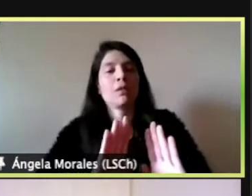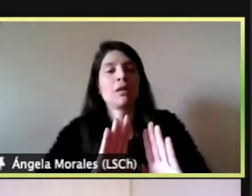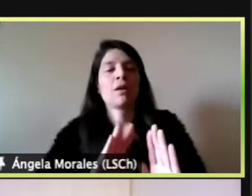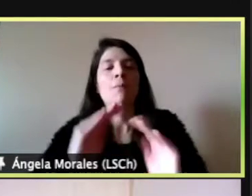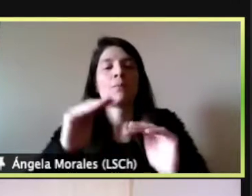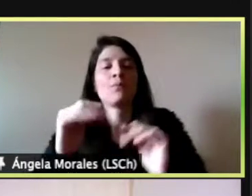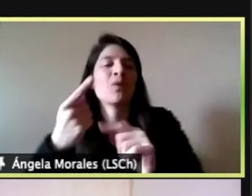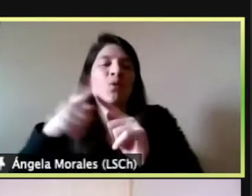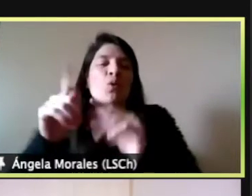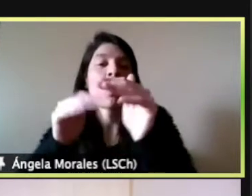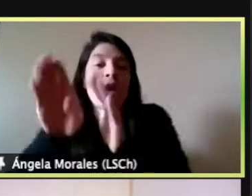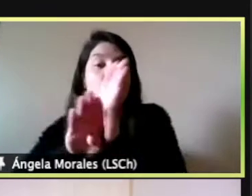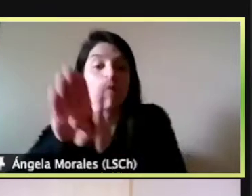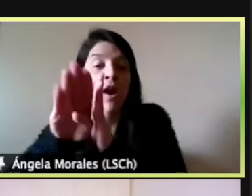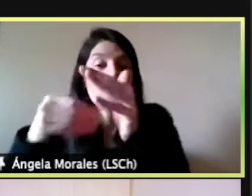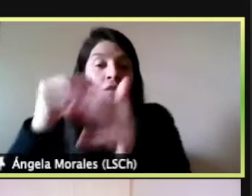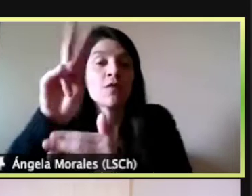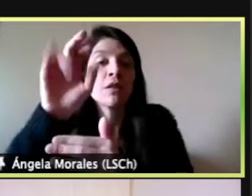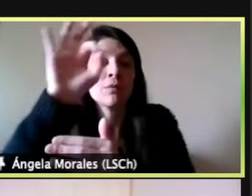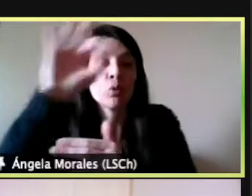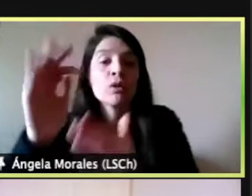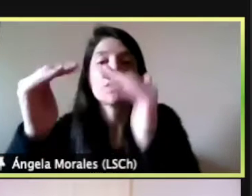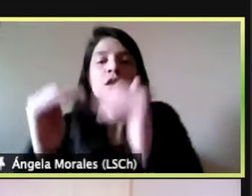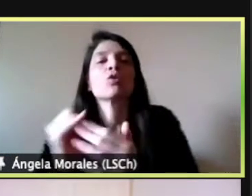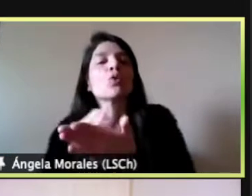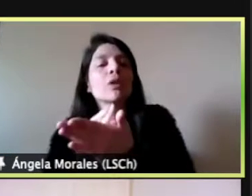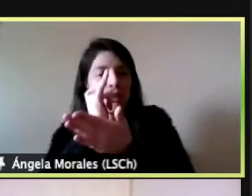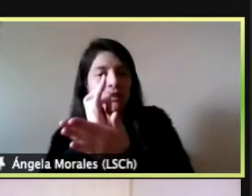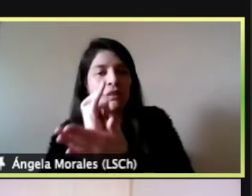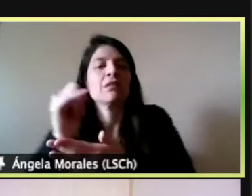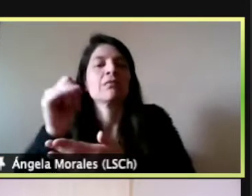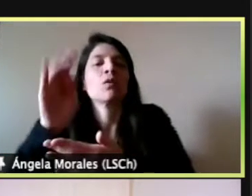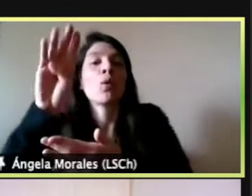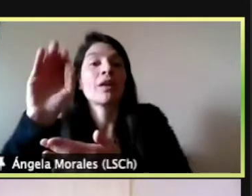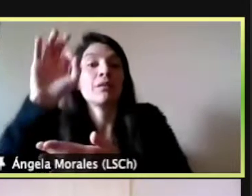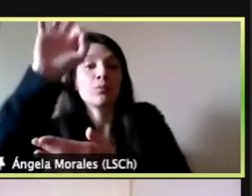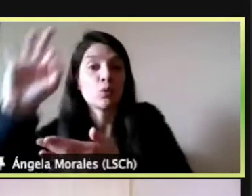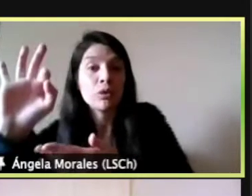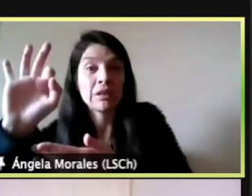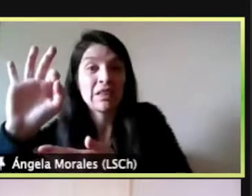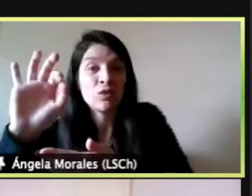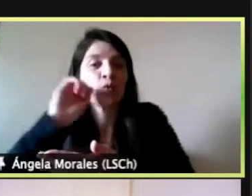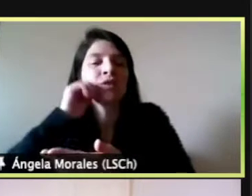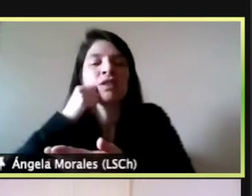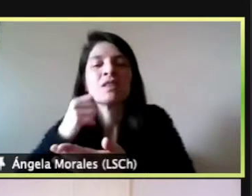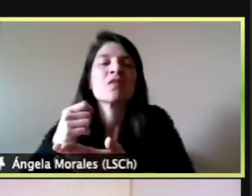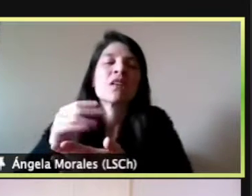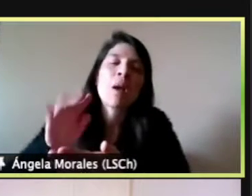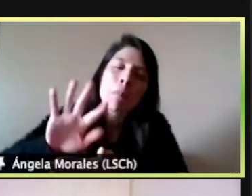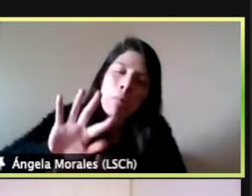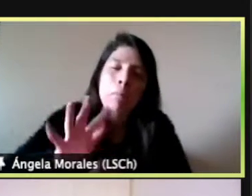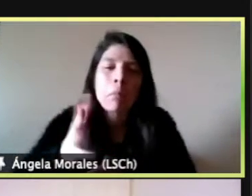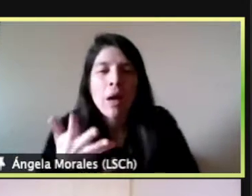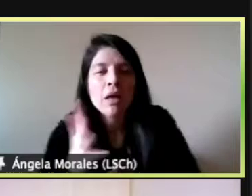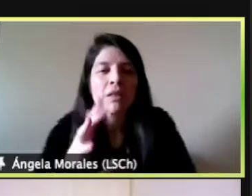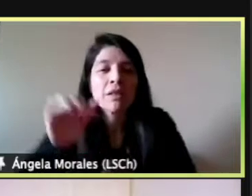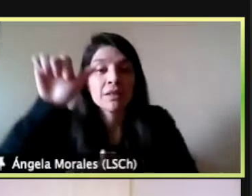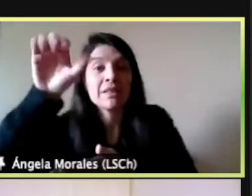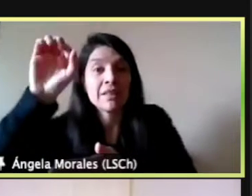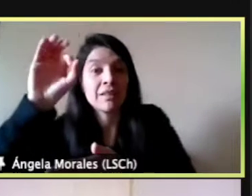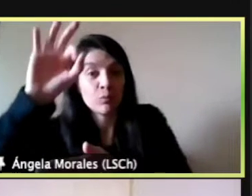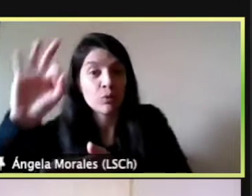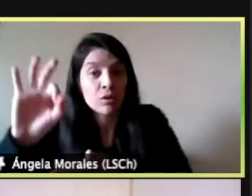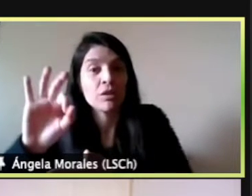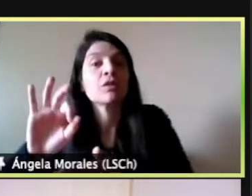que está iniciado. Si ha alcanzado el 40%, significa que está parcial. Si ha alcanzado el 60%, está avanzado. Si